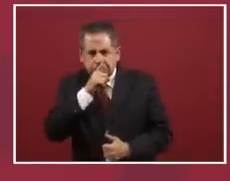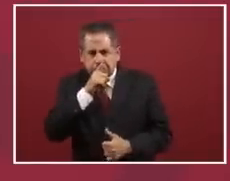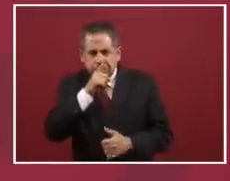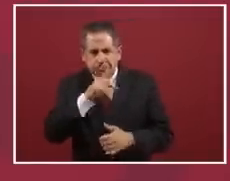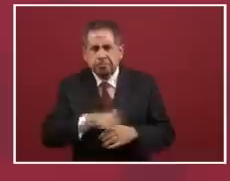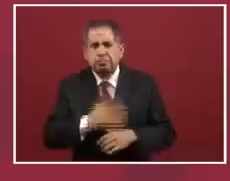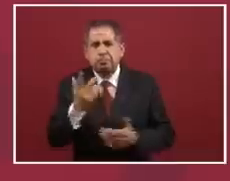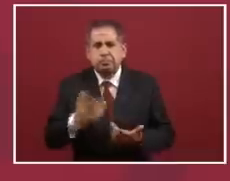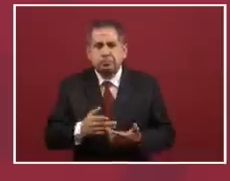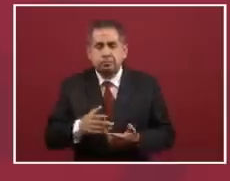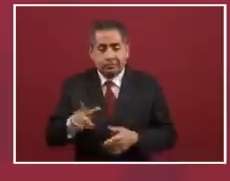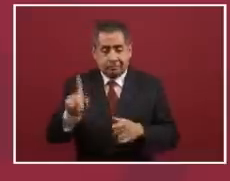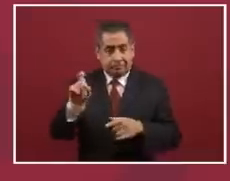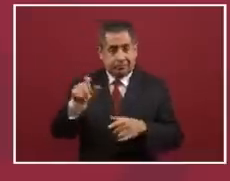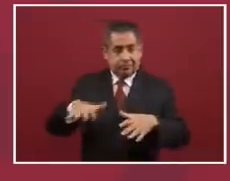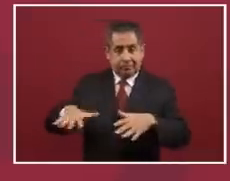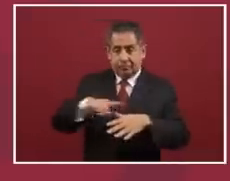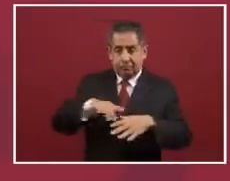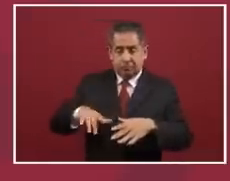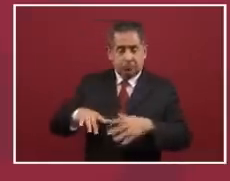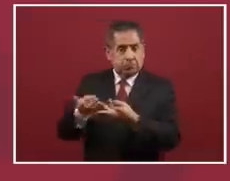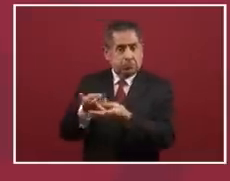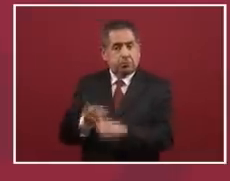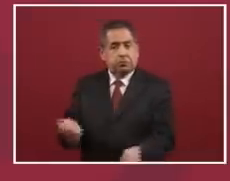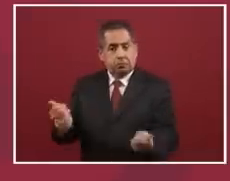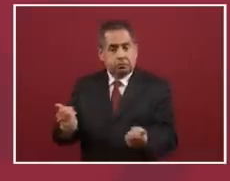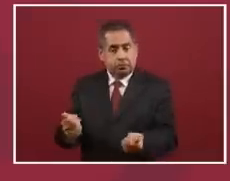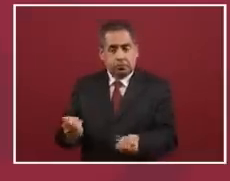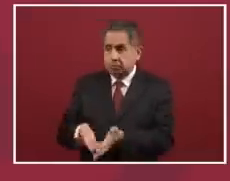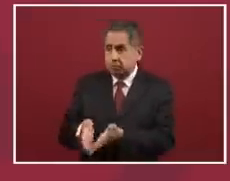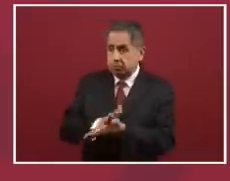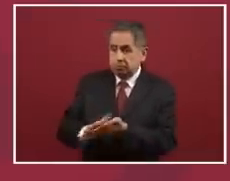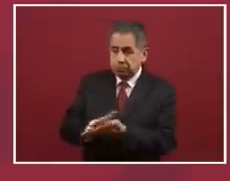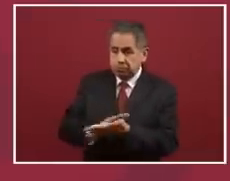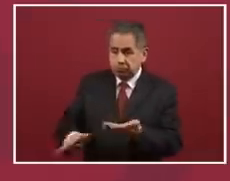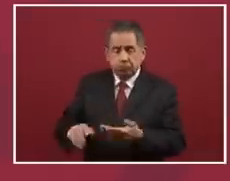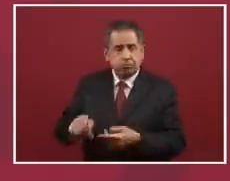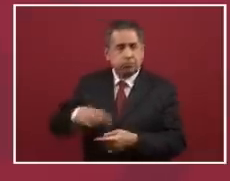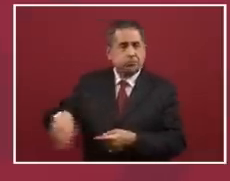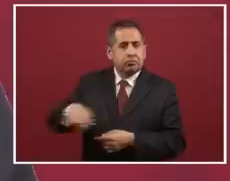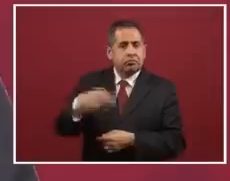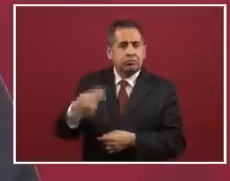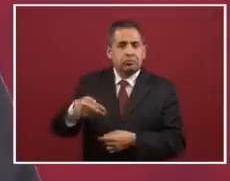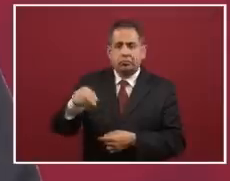quitarle el agua, desaparecer el lago Nabor Carrillo.